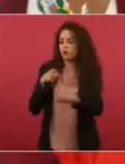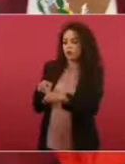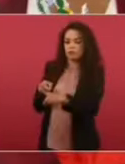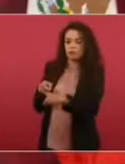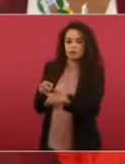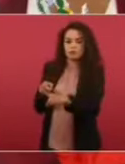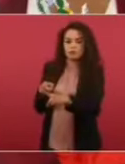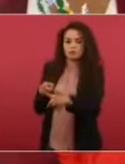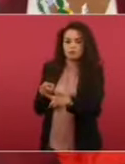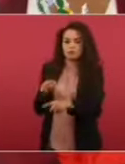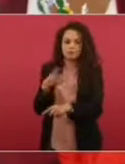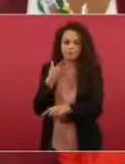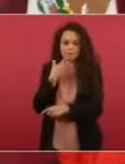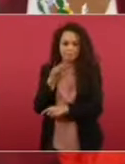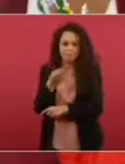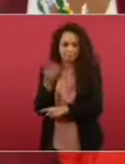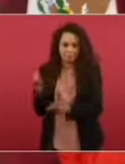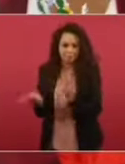Y ahí se ve.